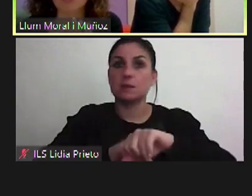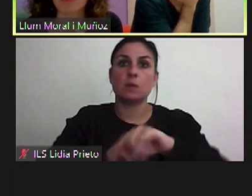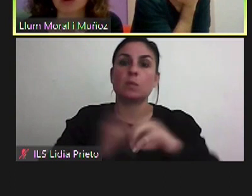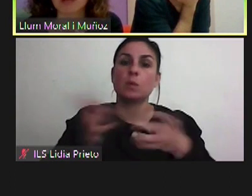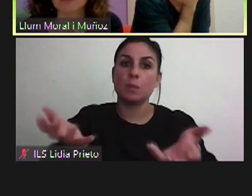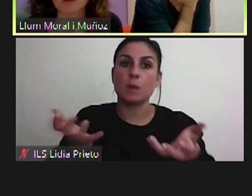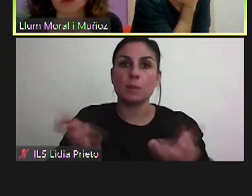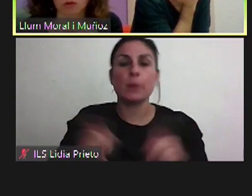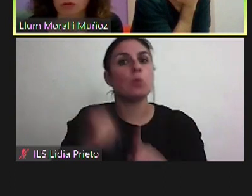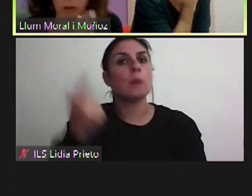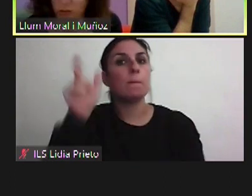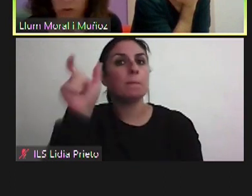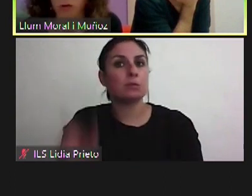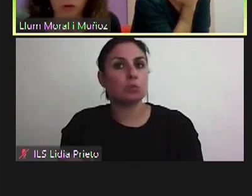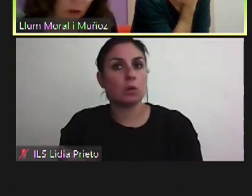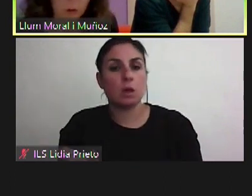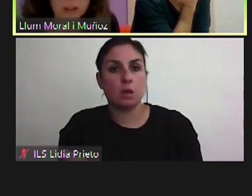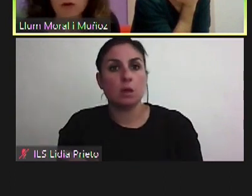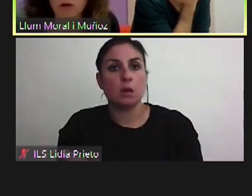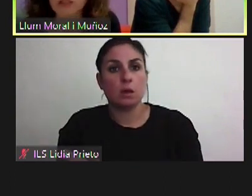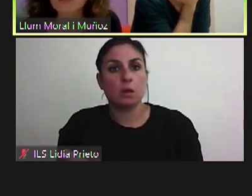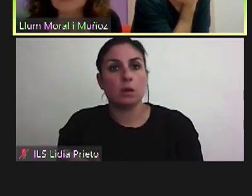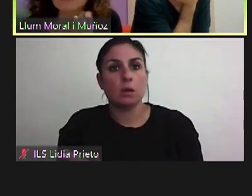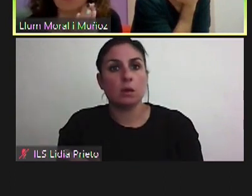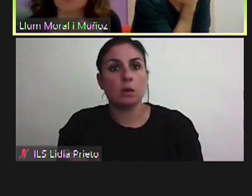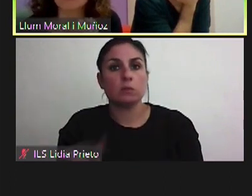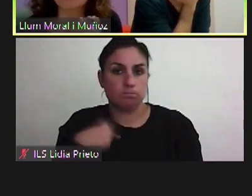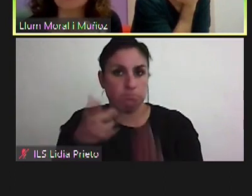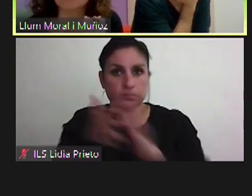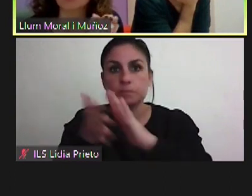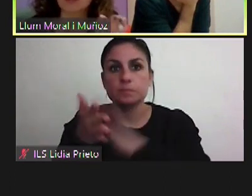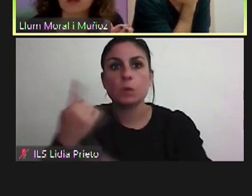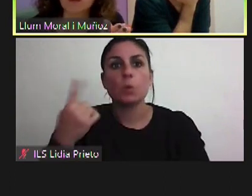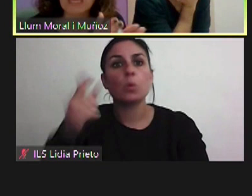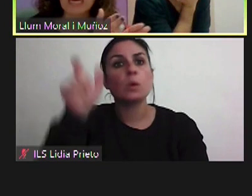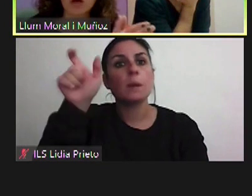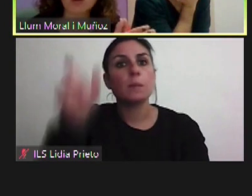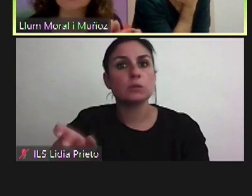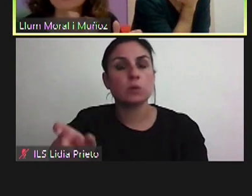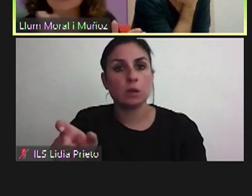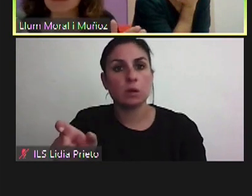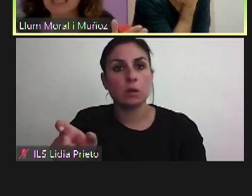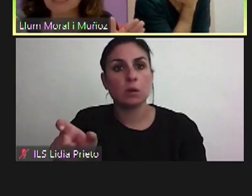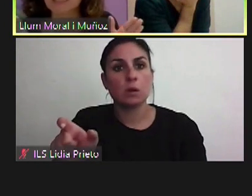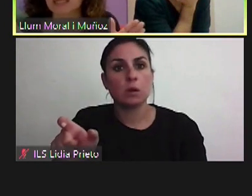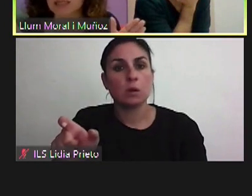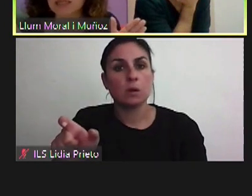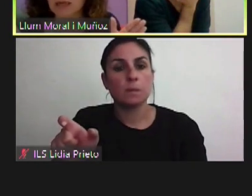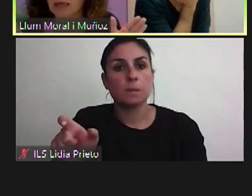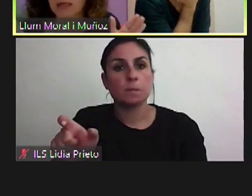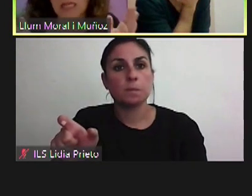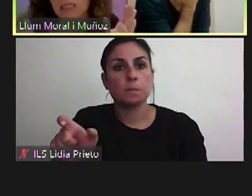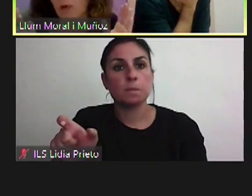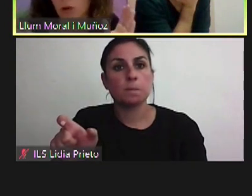¿qué hago con una persona? Bueno, no tenéis por qué saberlo, lo comento. Cuando alguien hace un intento de suicidio, los 6 meses